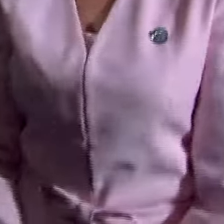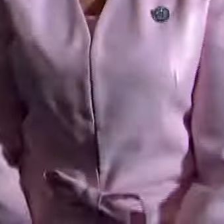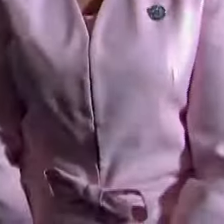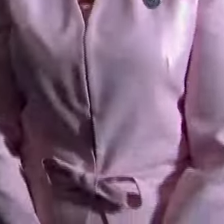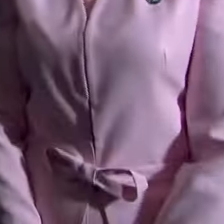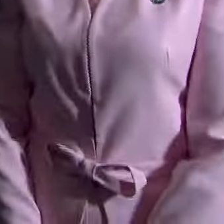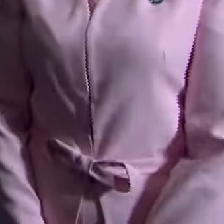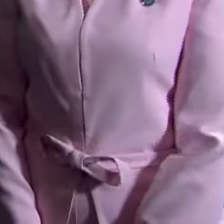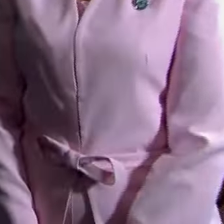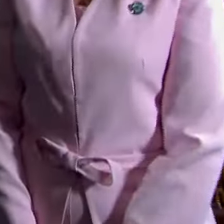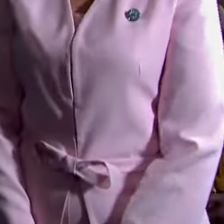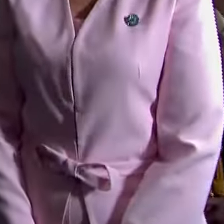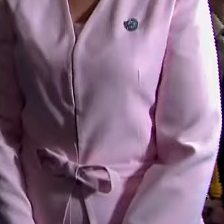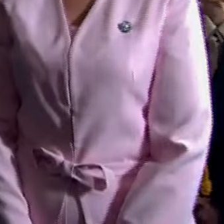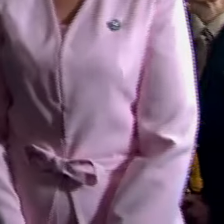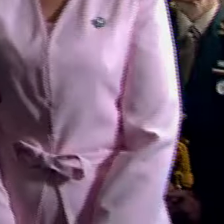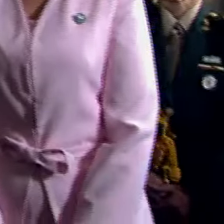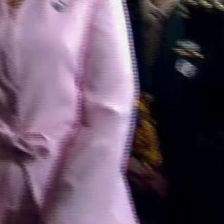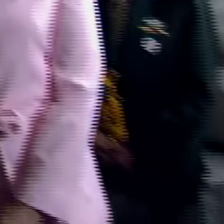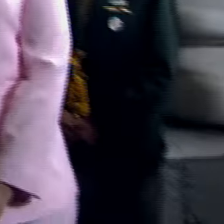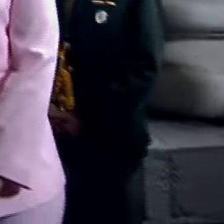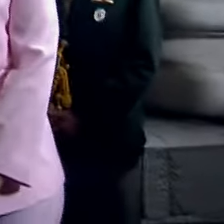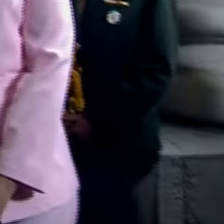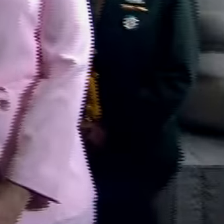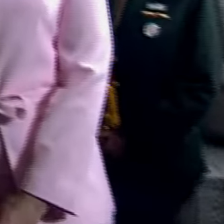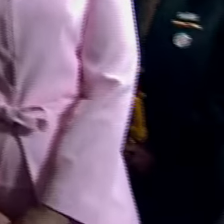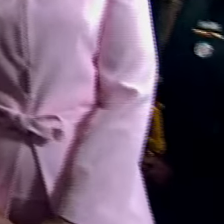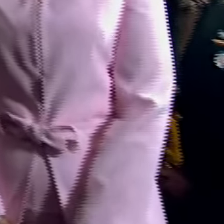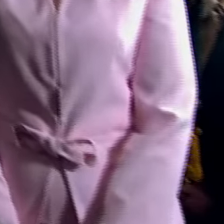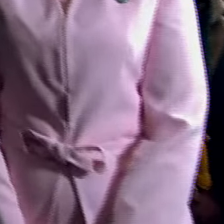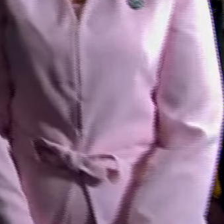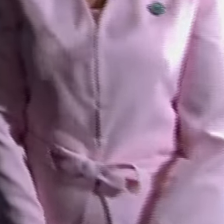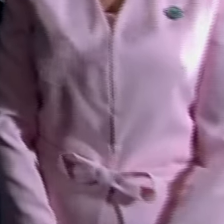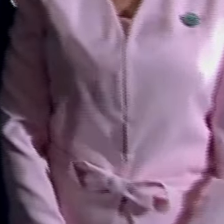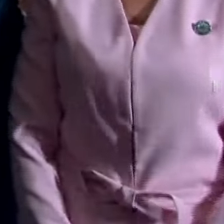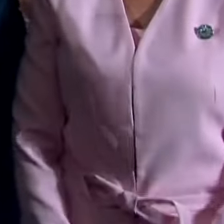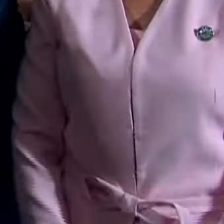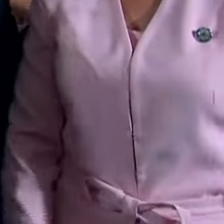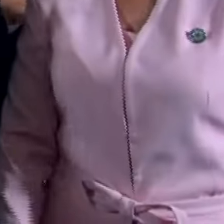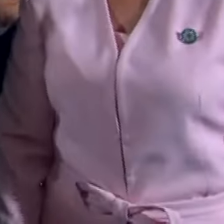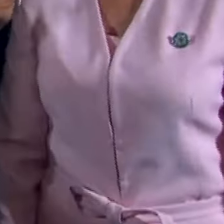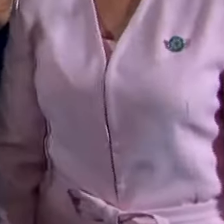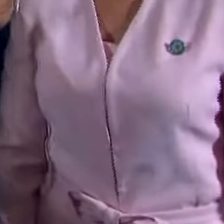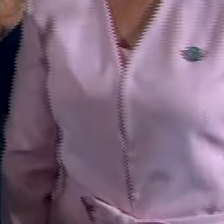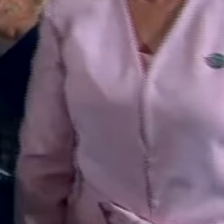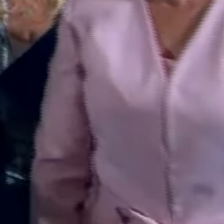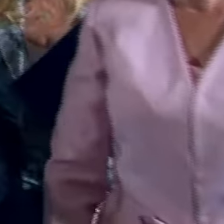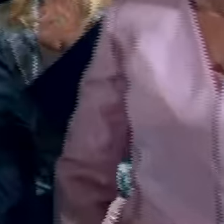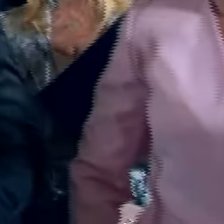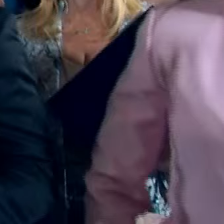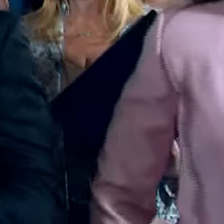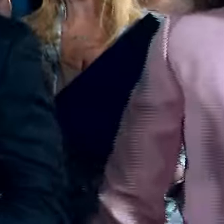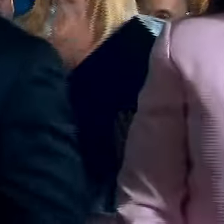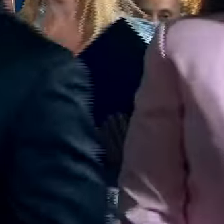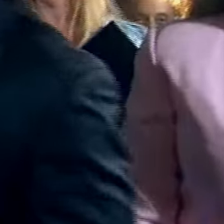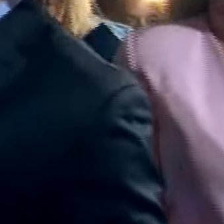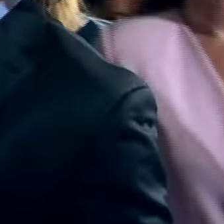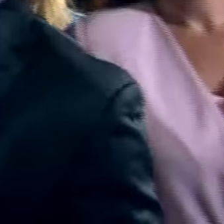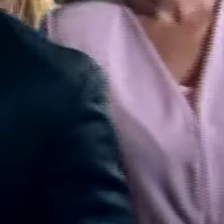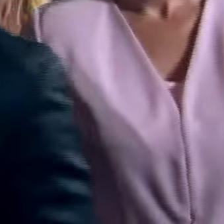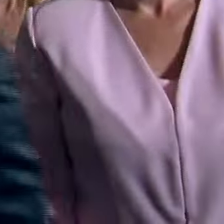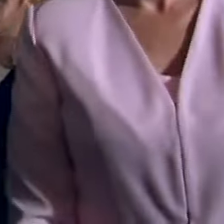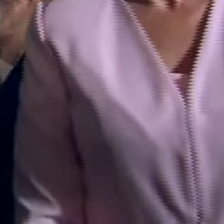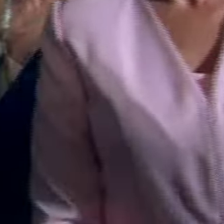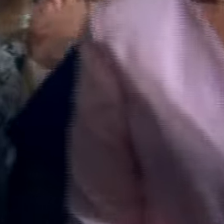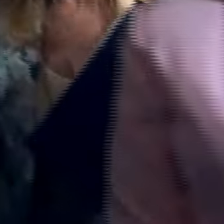por la vicepresidente de la República y presidente de la Honorable Cámara de Senadores de la Nación, doctora